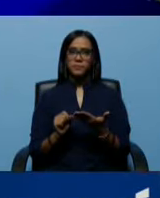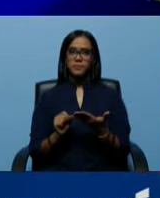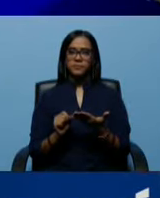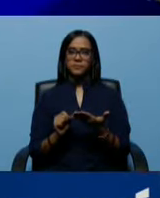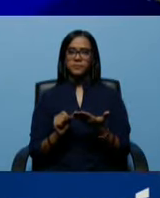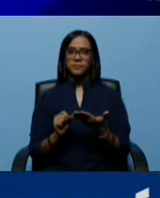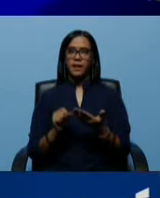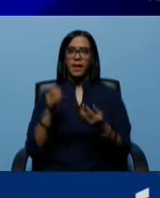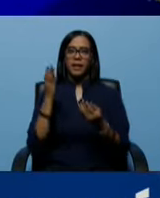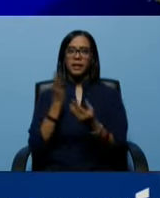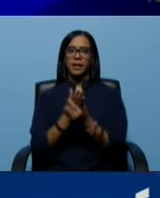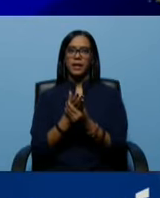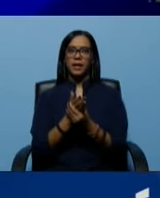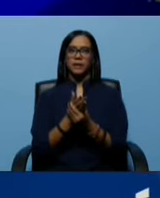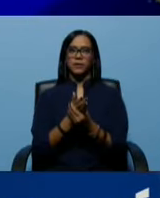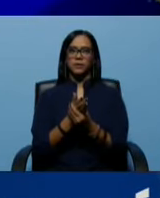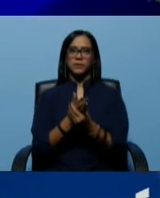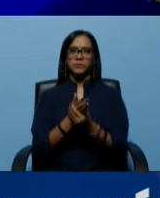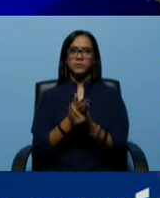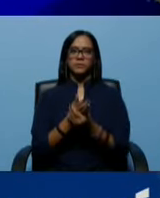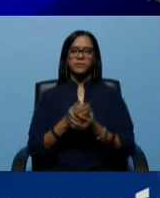el decreto